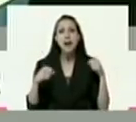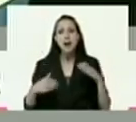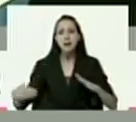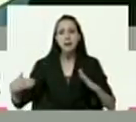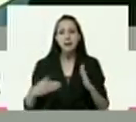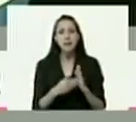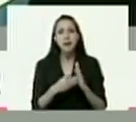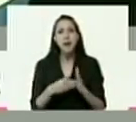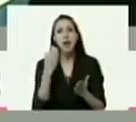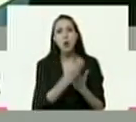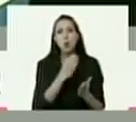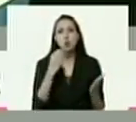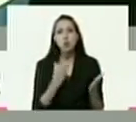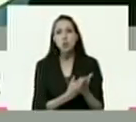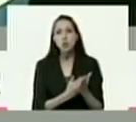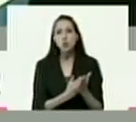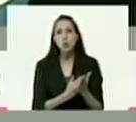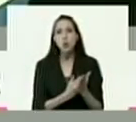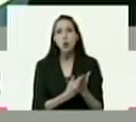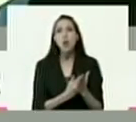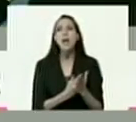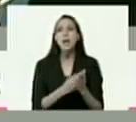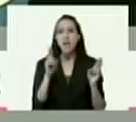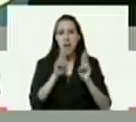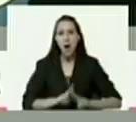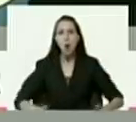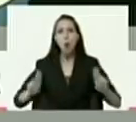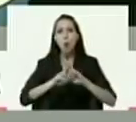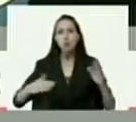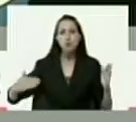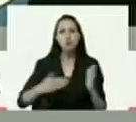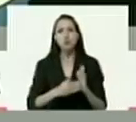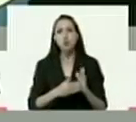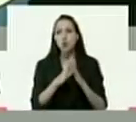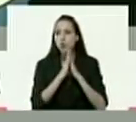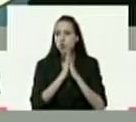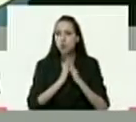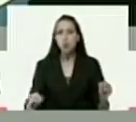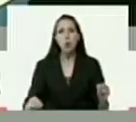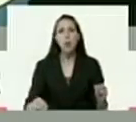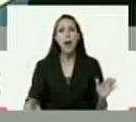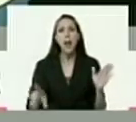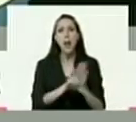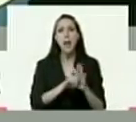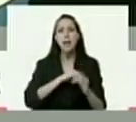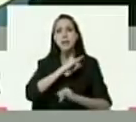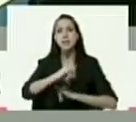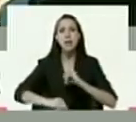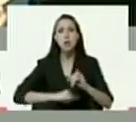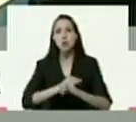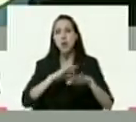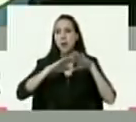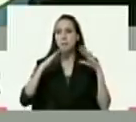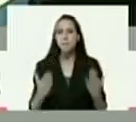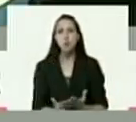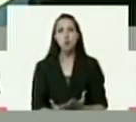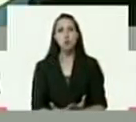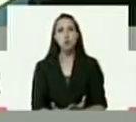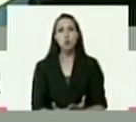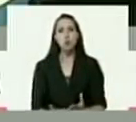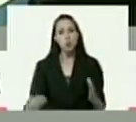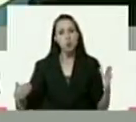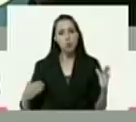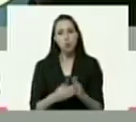Unidas, la Constitución de su país y cualquier ley de buena voluntad en este mundo, y violando la